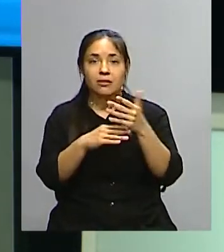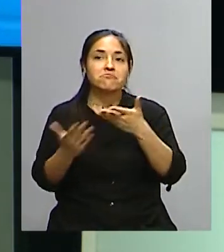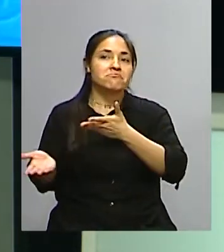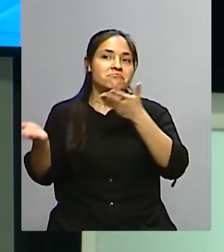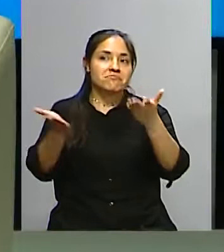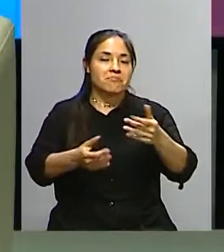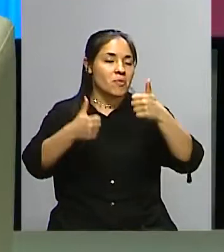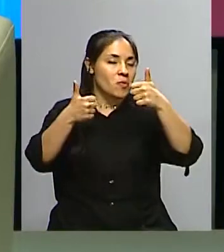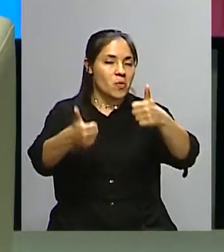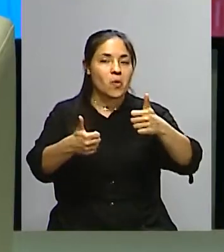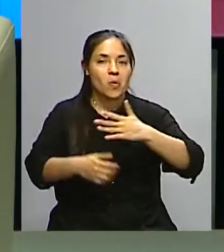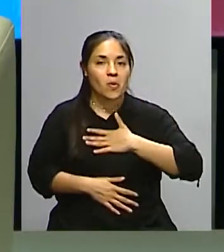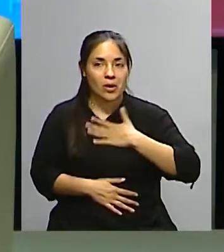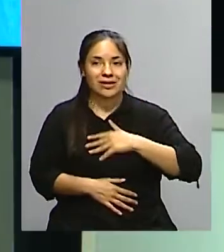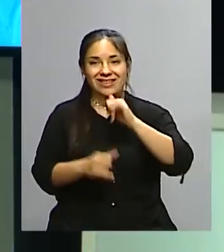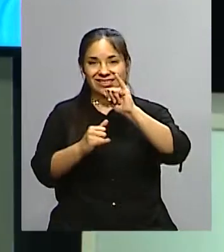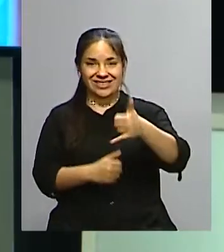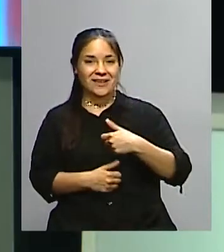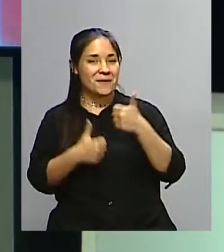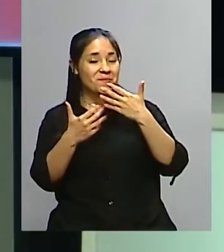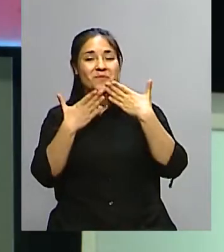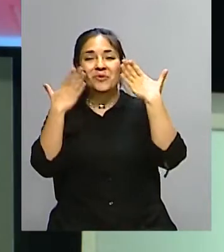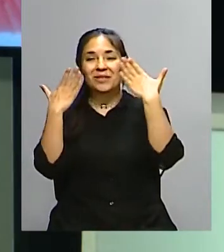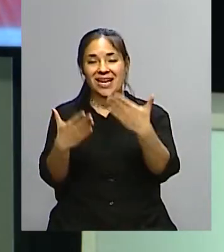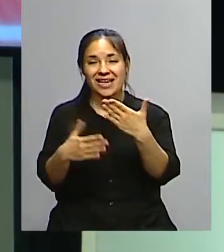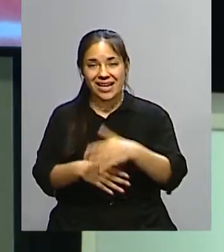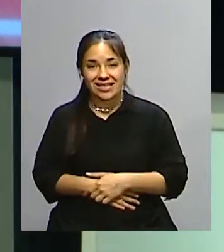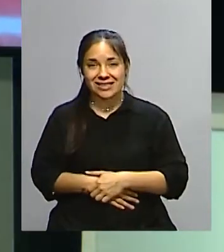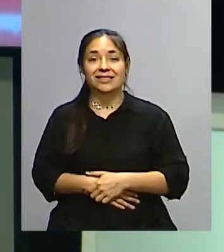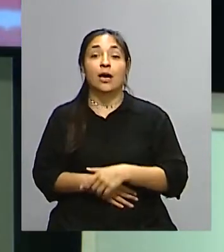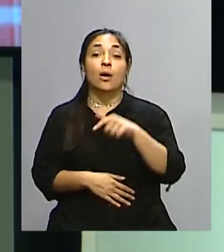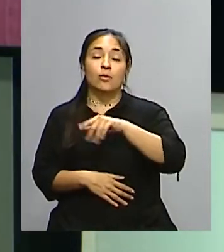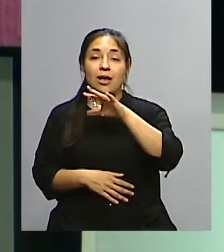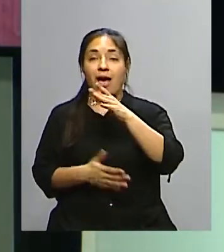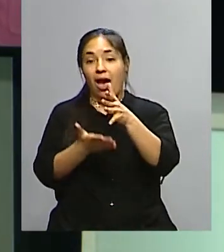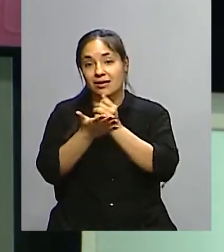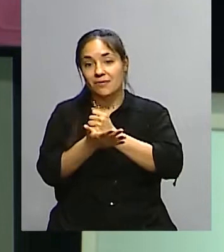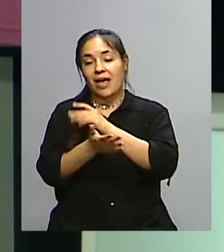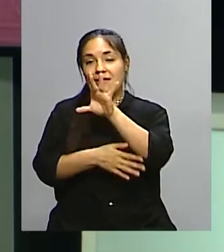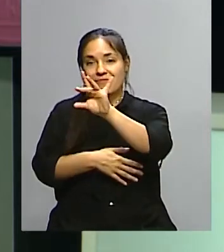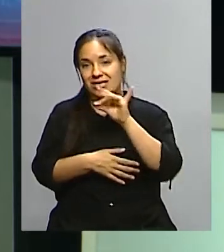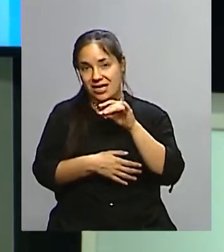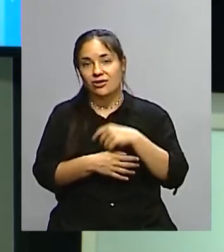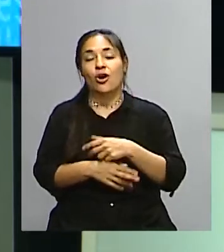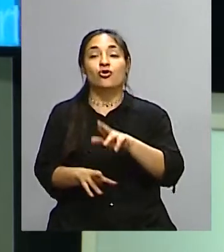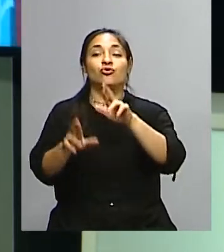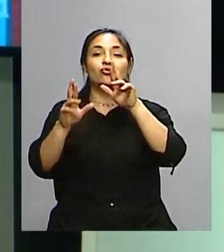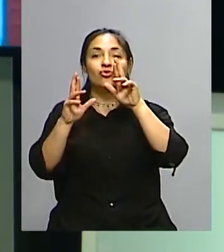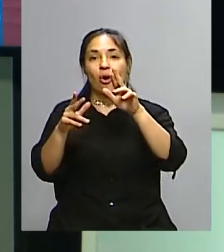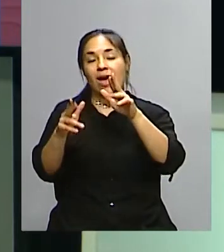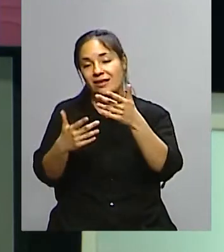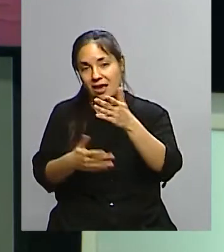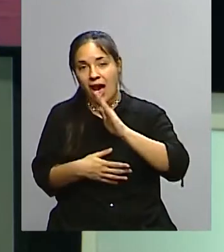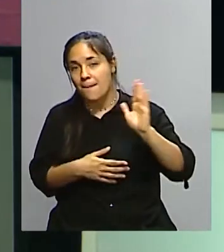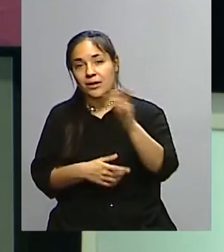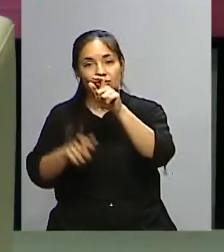Sí. Definitivamente. Bueno, Belén, muchísimas gracias por haber aceptado nuevamente nuestra invitación y te deseamos éxito a vos y al equipo y a toda la gente que